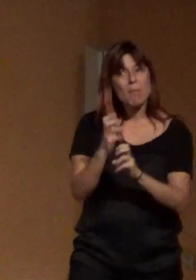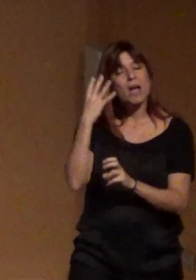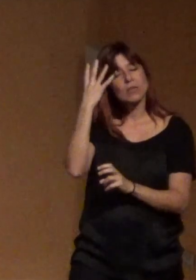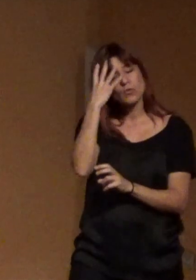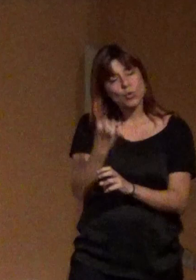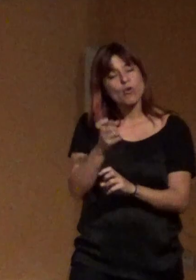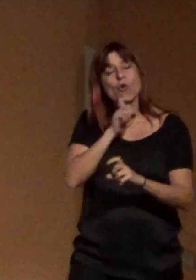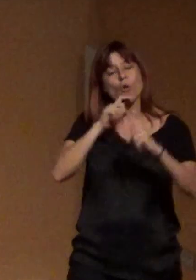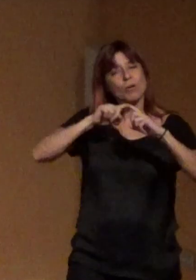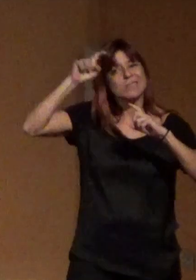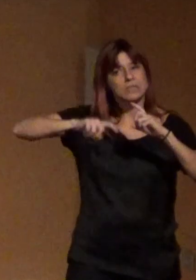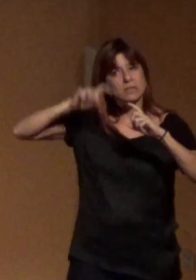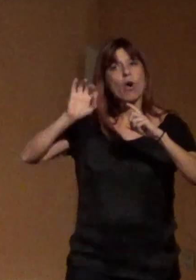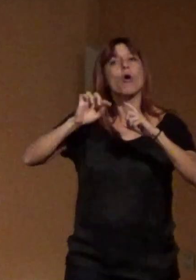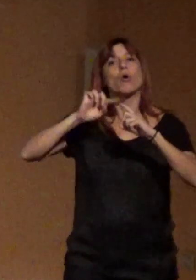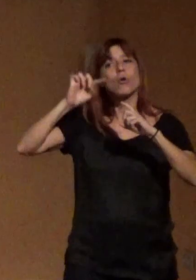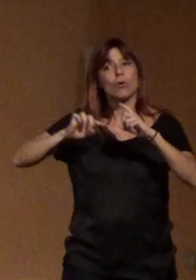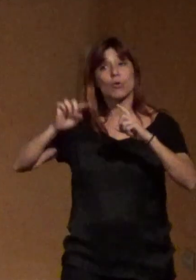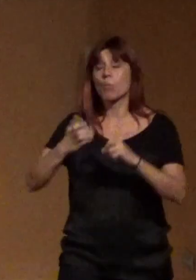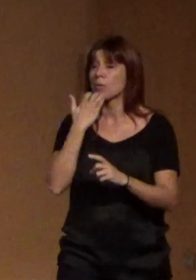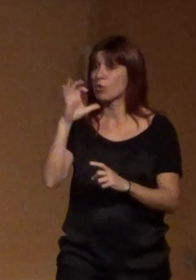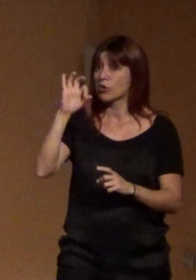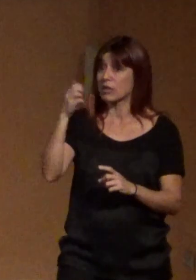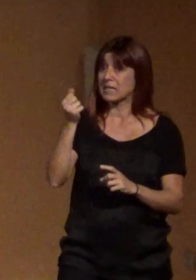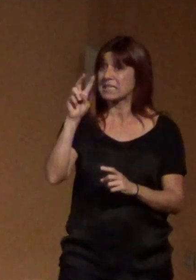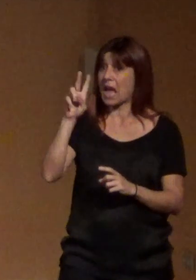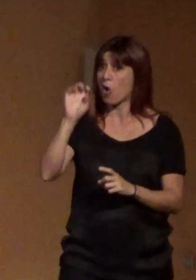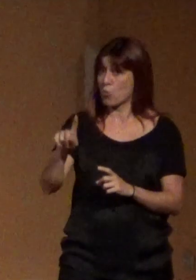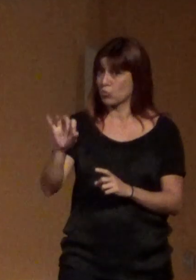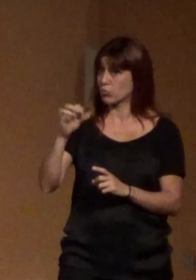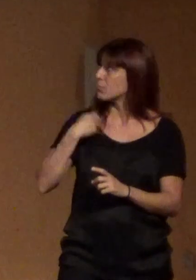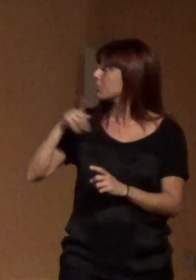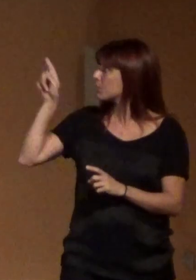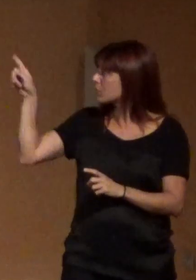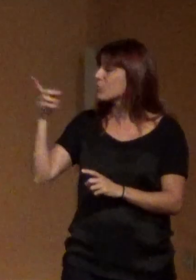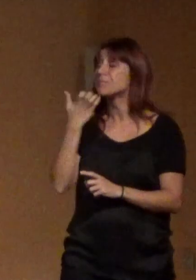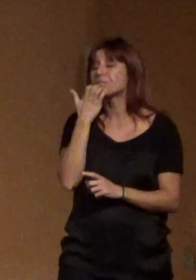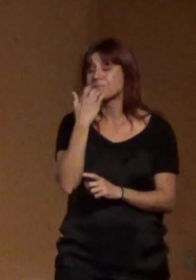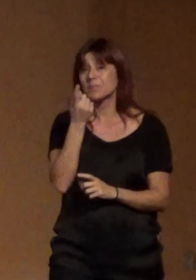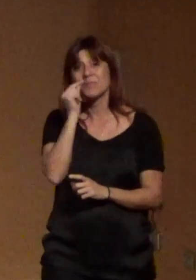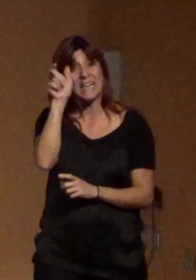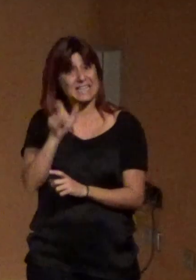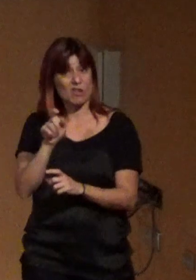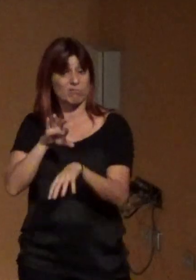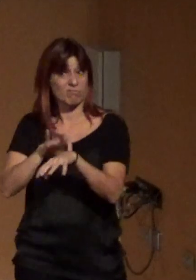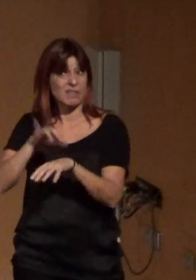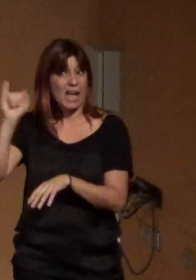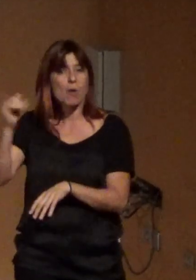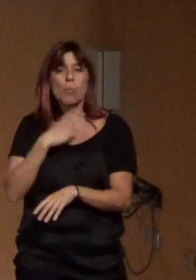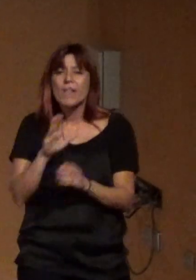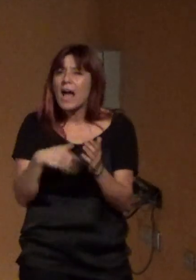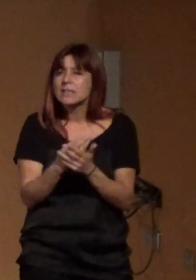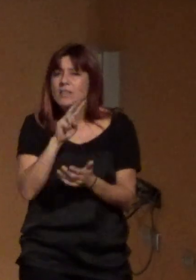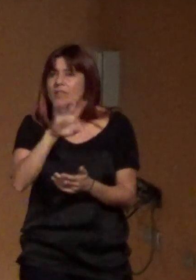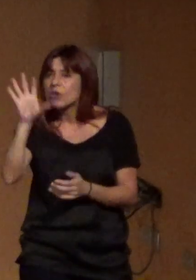normal o está alterada, ¿no? Por ejemplo, el SAOS, que es el requisito habitual, pues estos chicos puede aparecer hasta un 25%